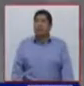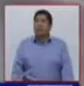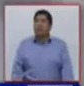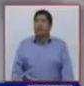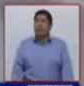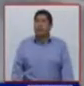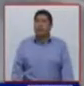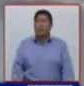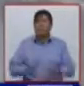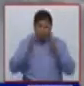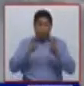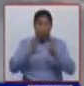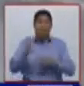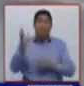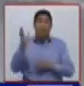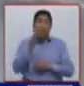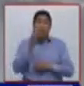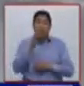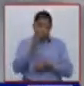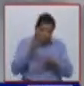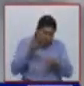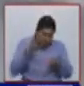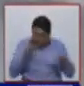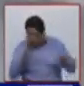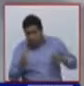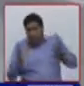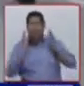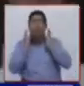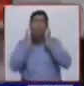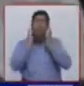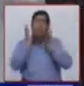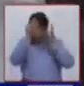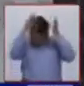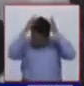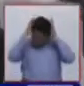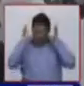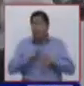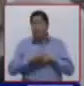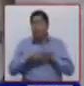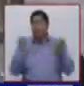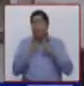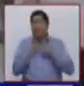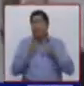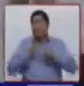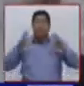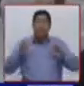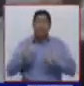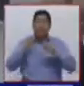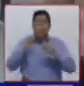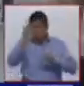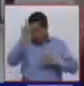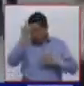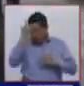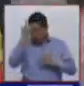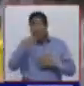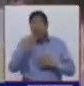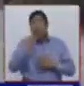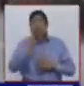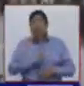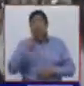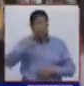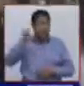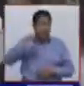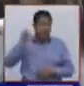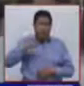Y como ven, las mamás están pendientes de los niños, pues hay que abrigarlos en todo momento para que el frío no haga que se enfermen, ¿no es cierto, señora?